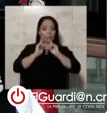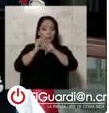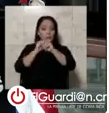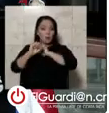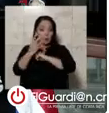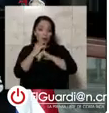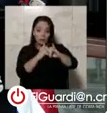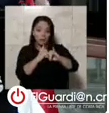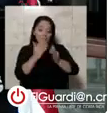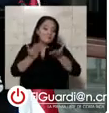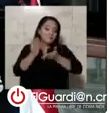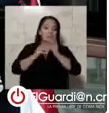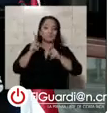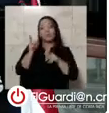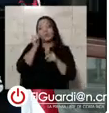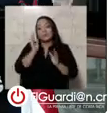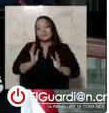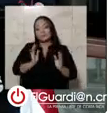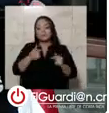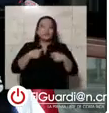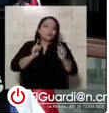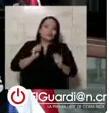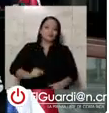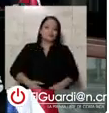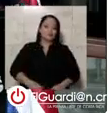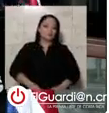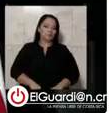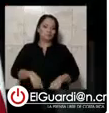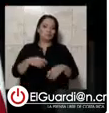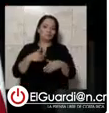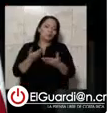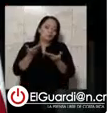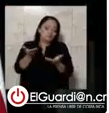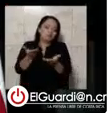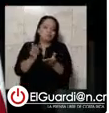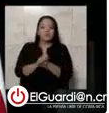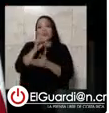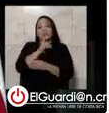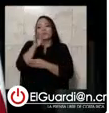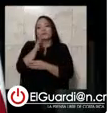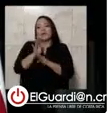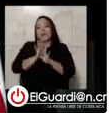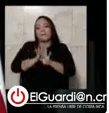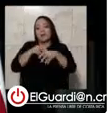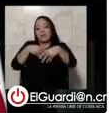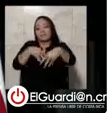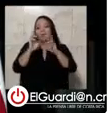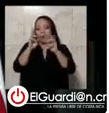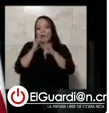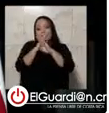Tal vez alguien tenga la curiosidad, yo no, yo los voy a, les deseo que Dios los bendiga en esa marcha y siempre, ojalá que lo hagan de